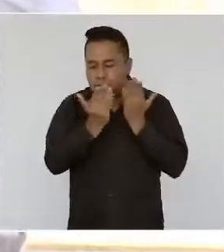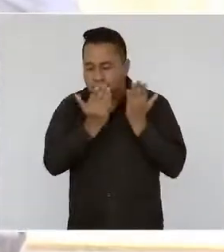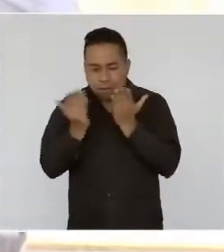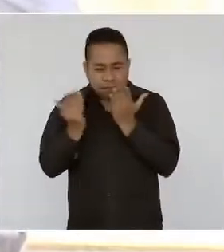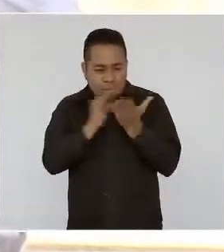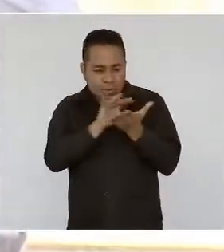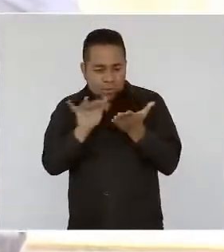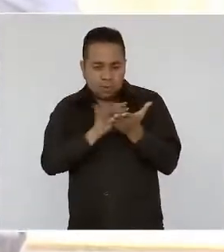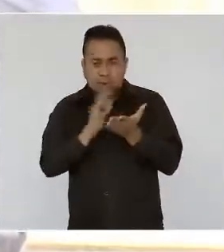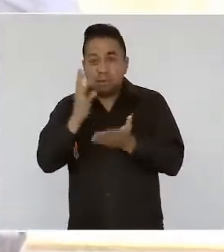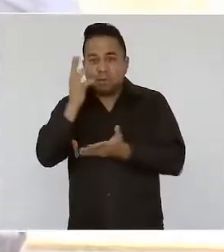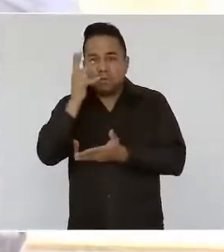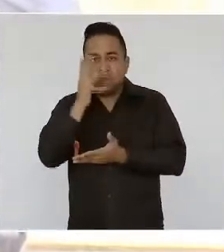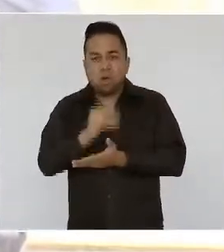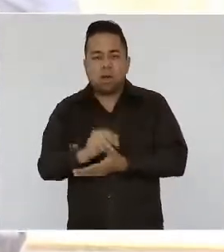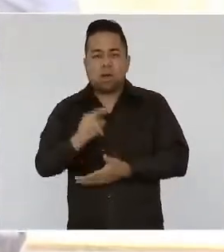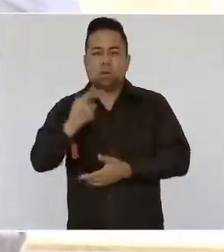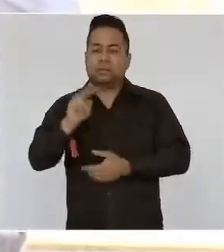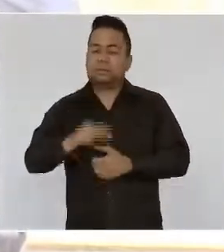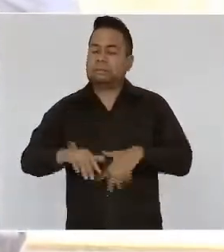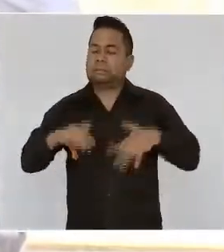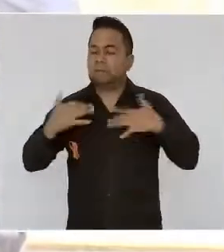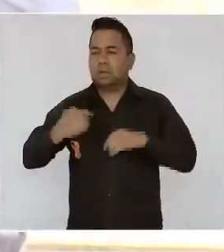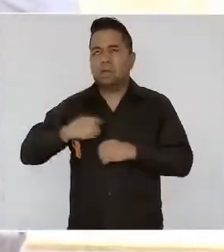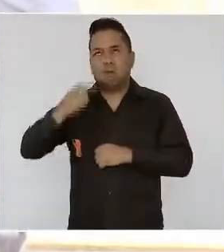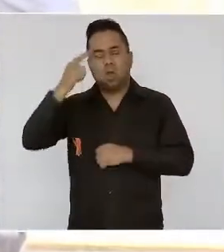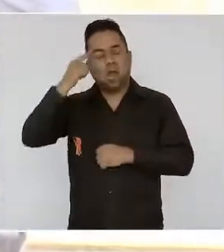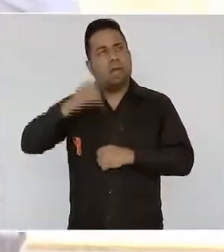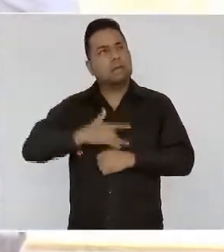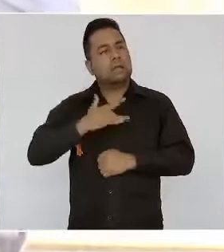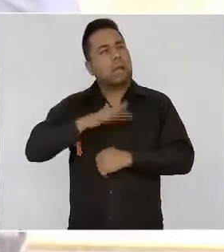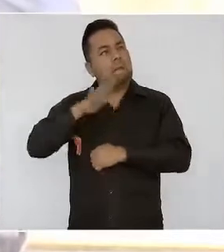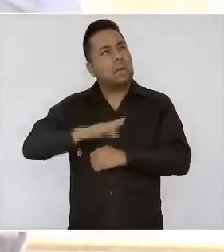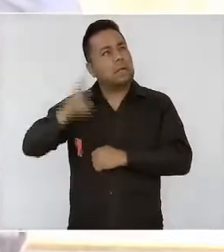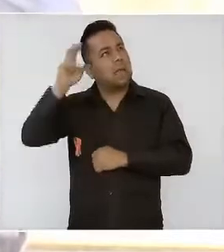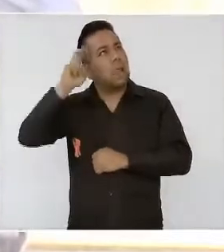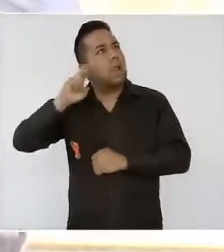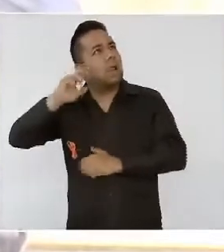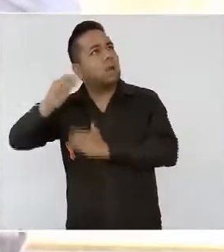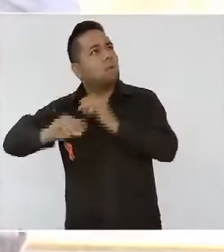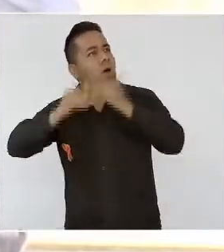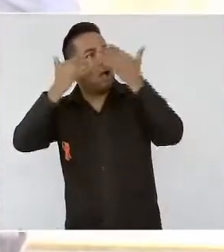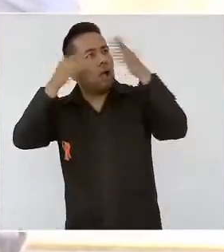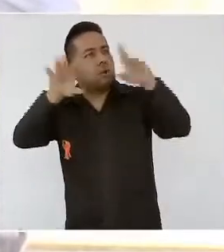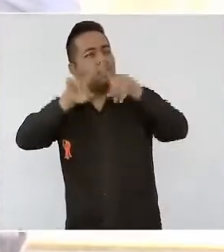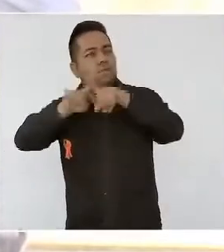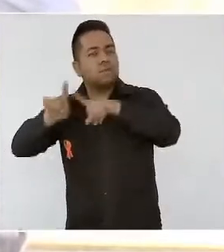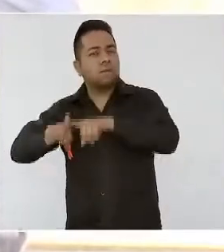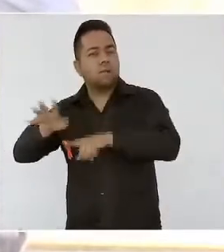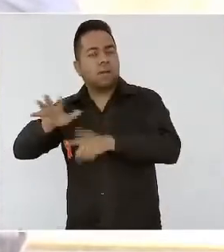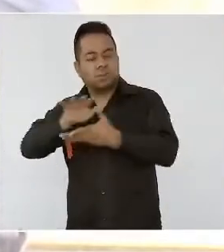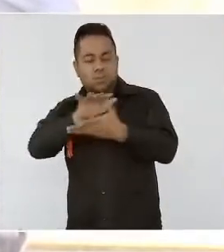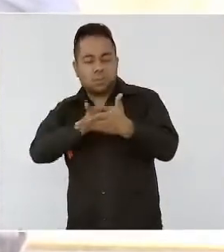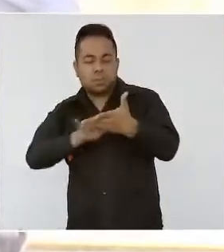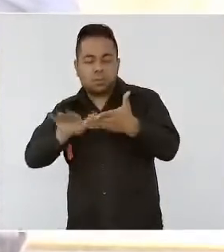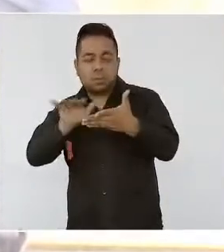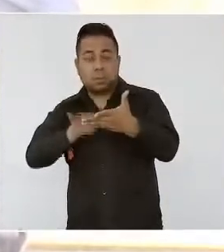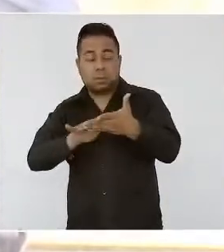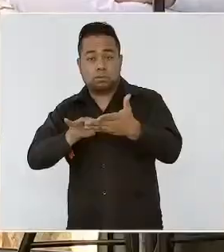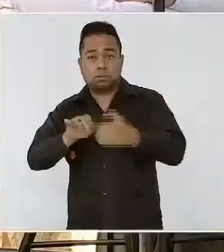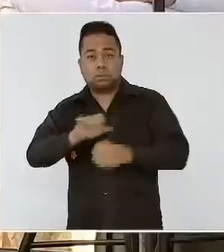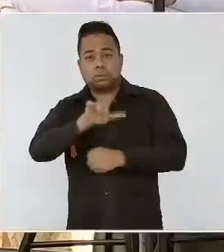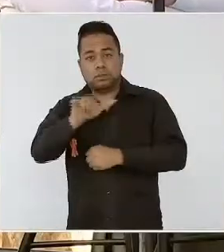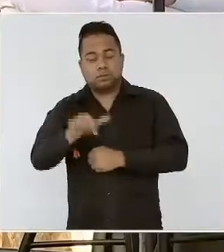mágicos, maravillosos, que te transportaban a mundos increíbles. Y después,